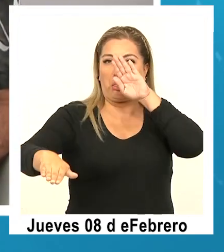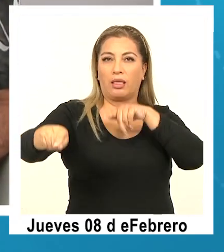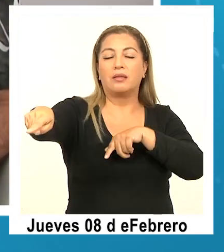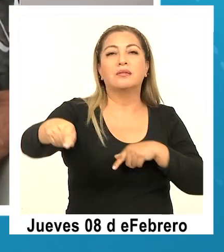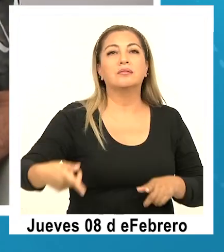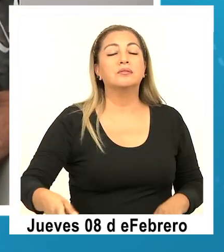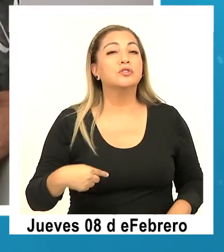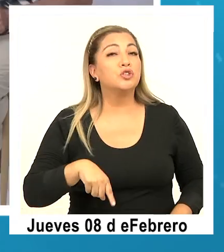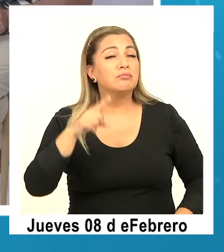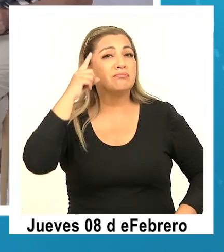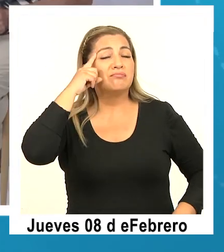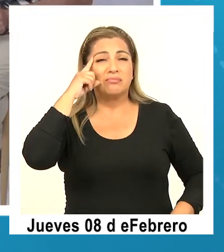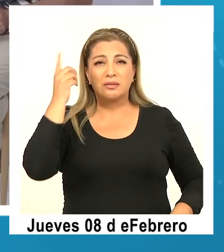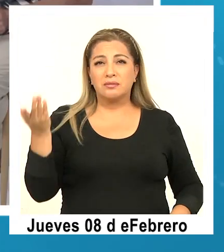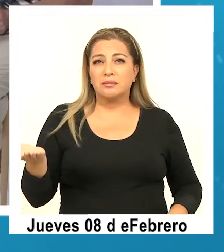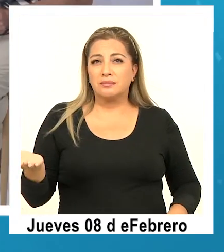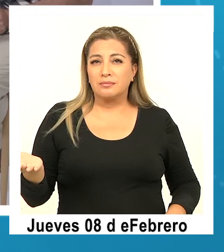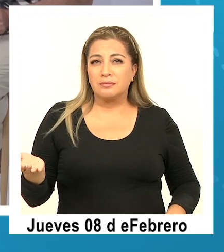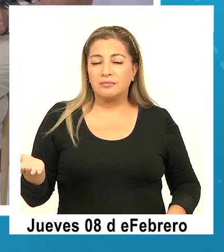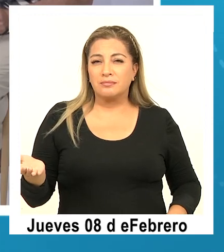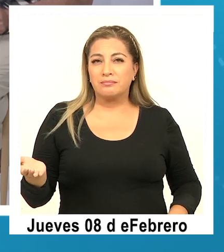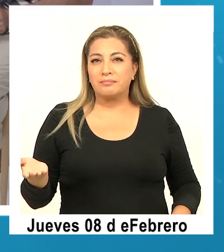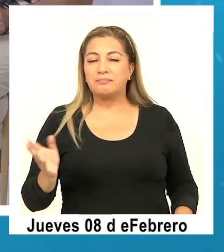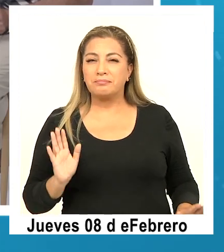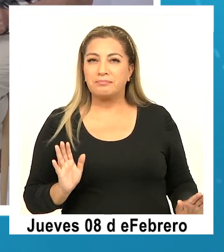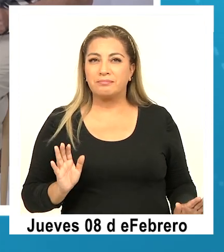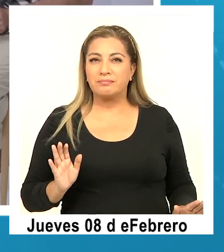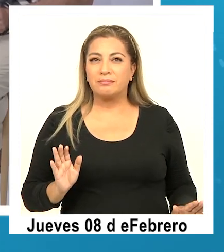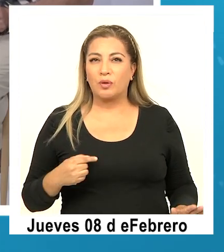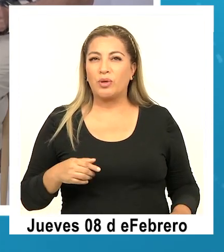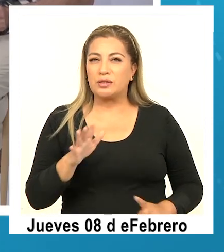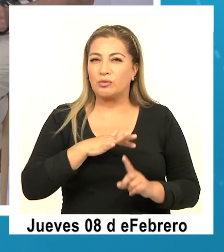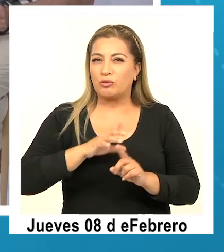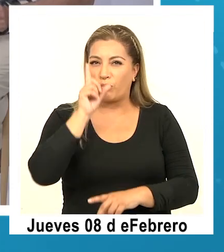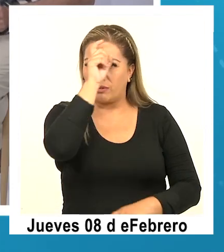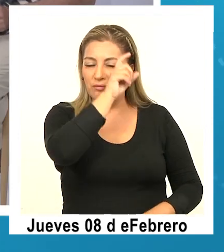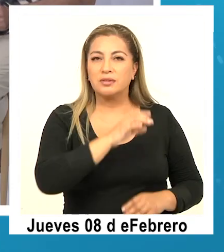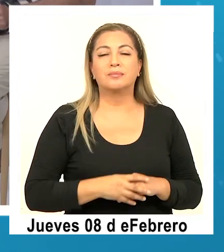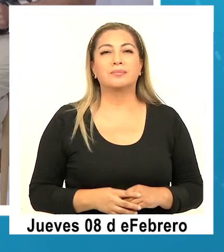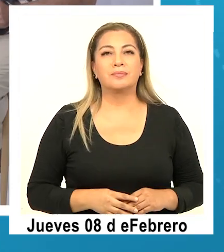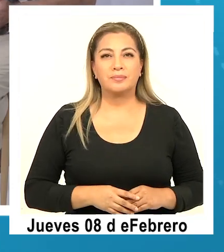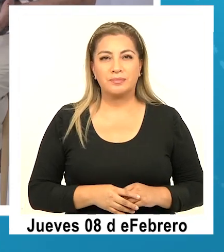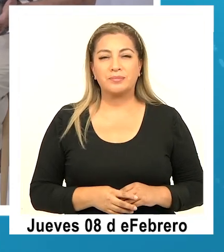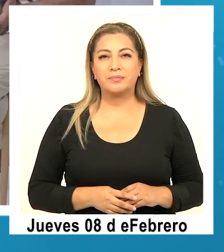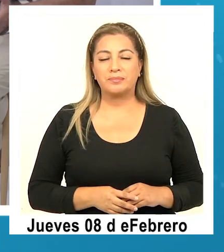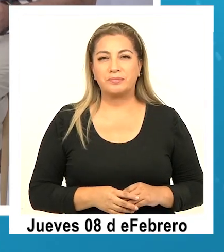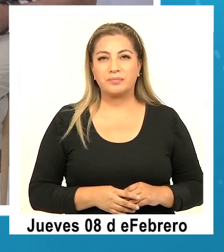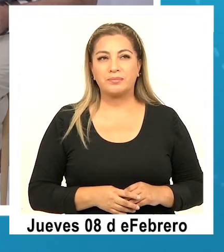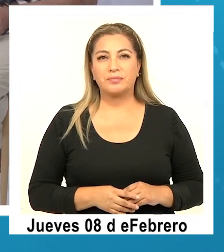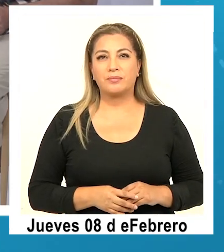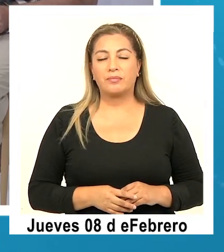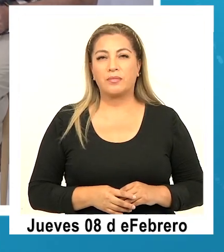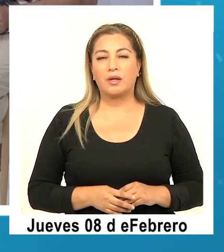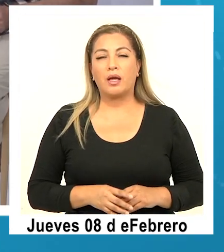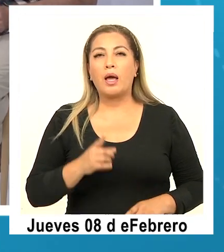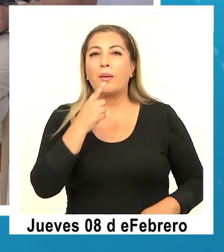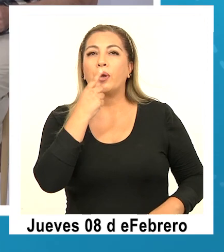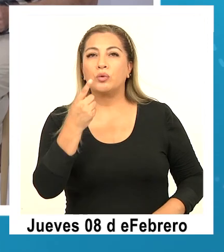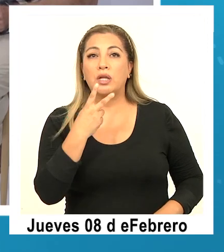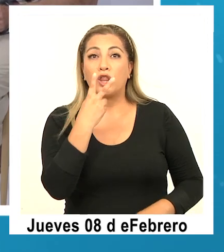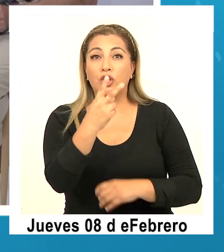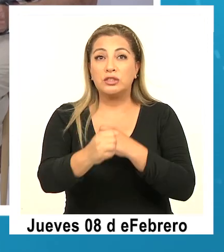voy. desmedido. Entonces yo lo encuentro bien complejo. Sí. Bueno, quedan 2 años a